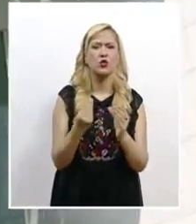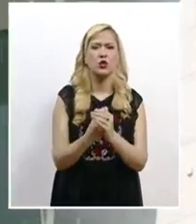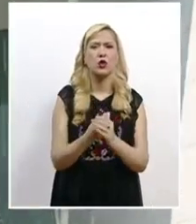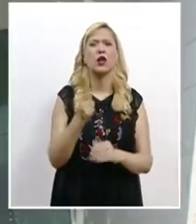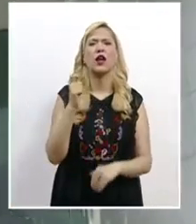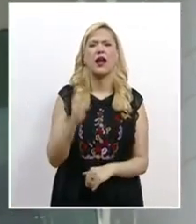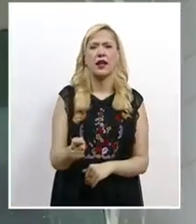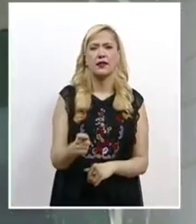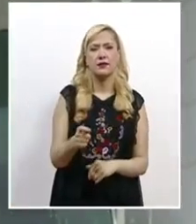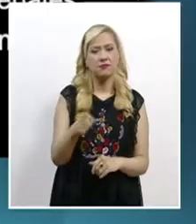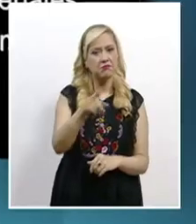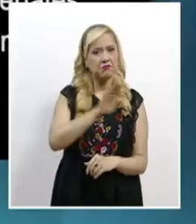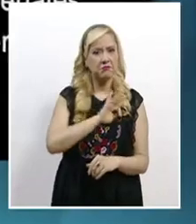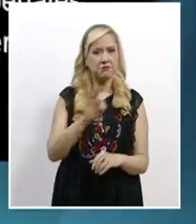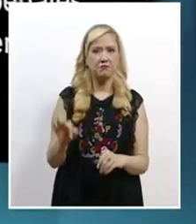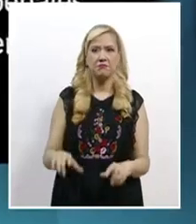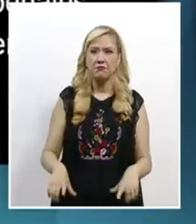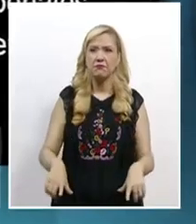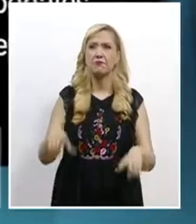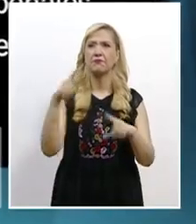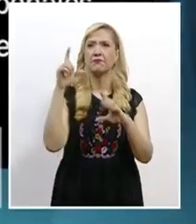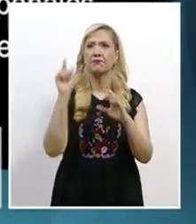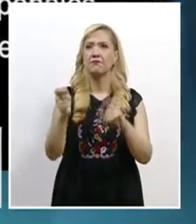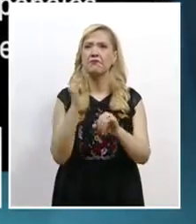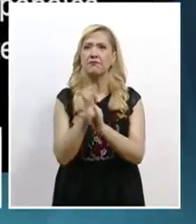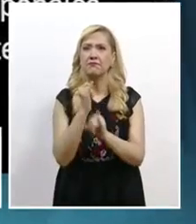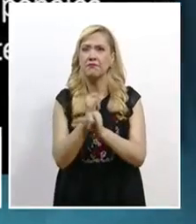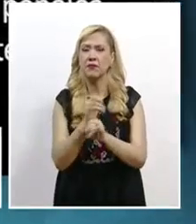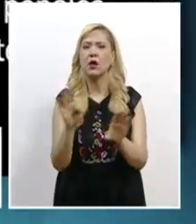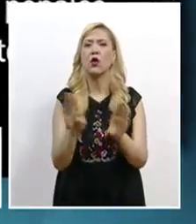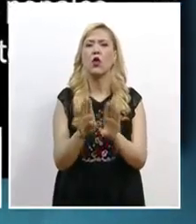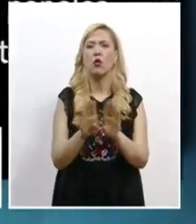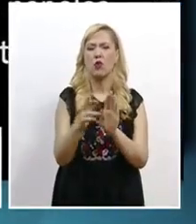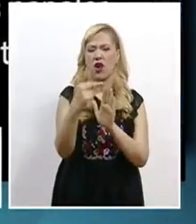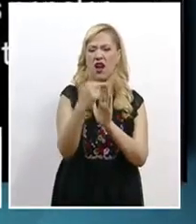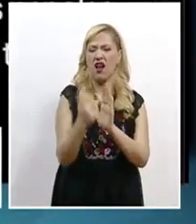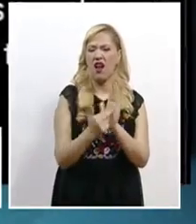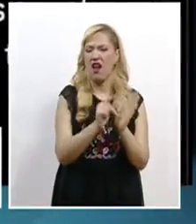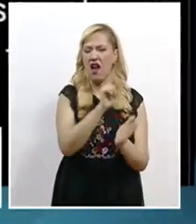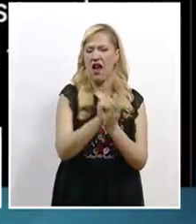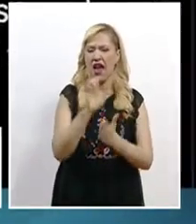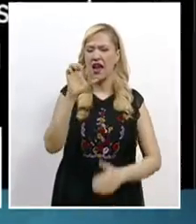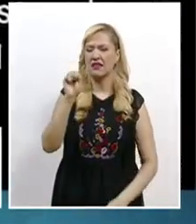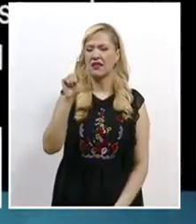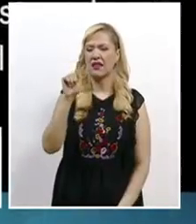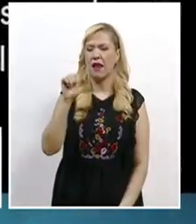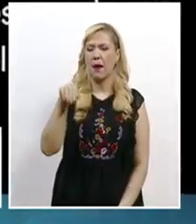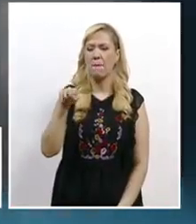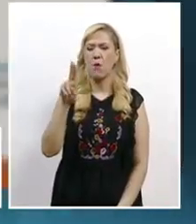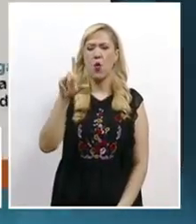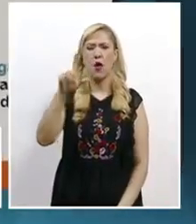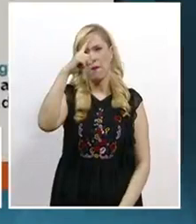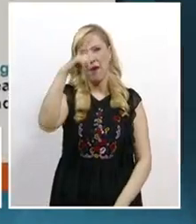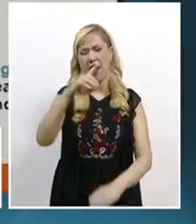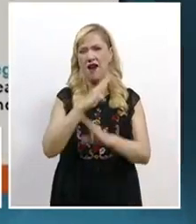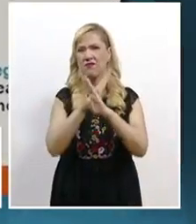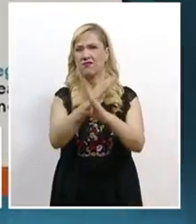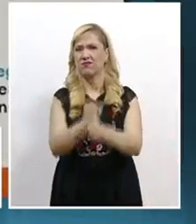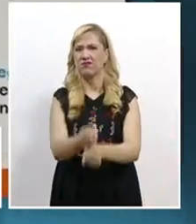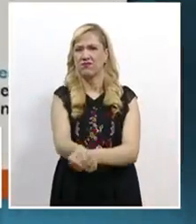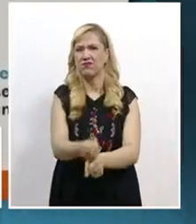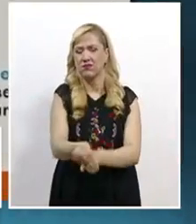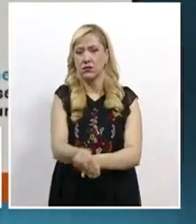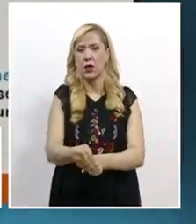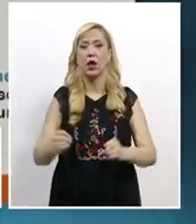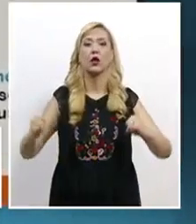autogestivo en línea sobre el Protocolo de Estambul y la Defensa Pública Federal. Está dirigido a personal del Instituto Federal de la Defensoría